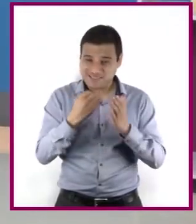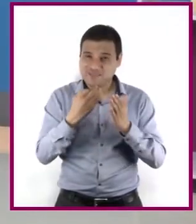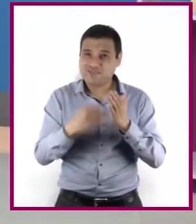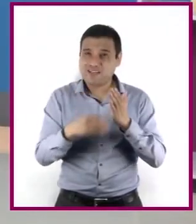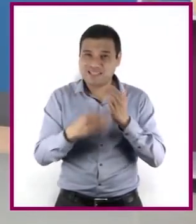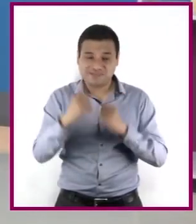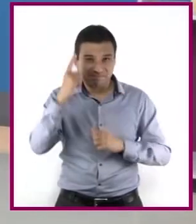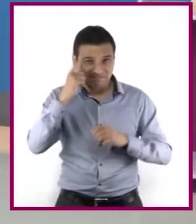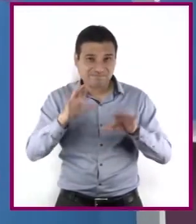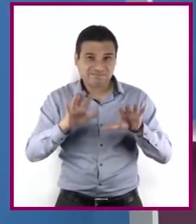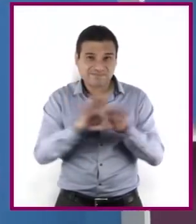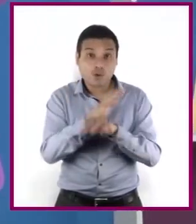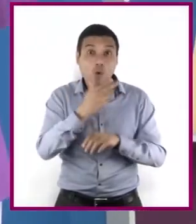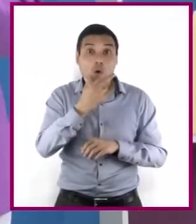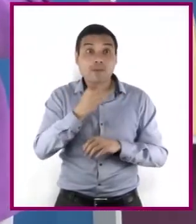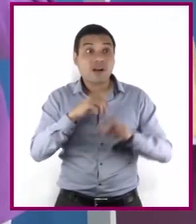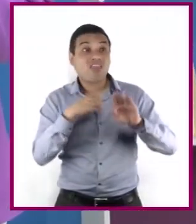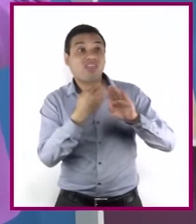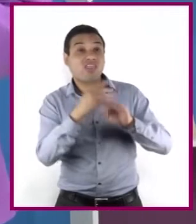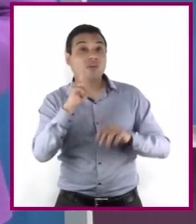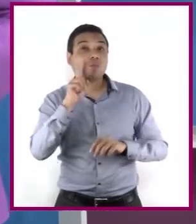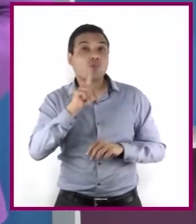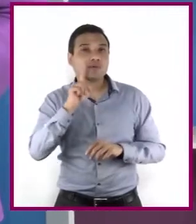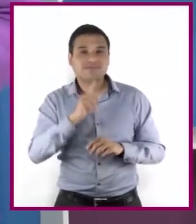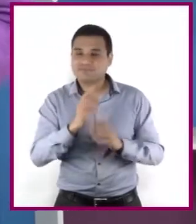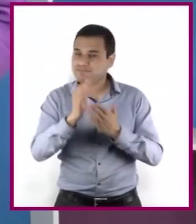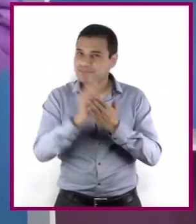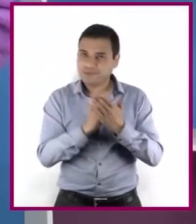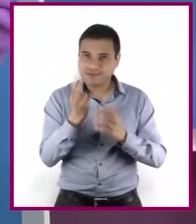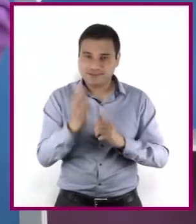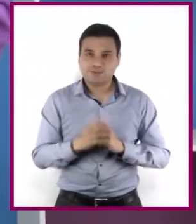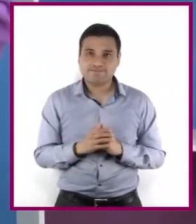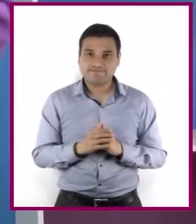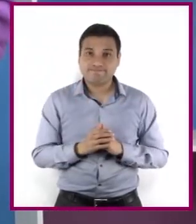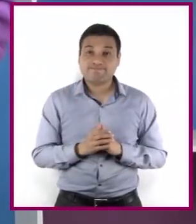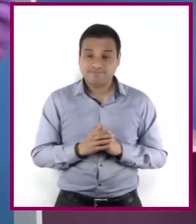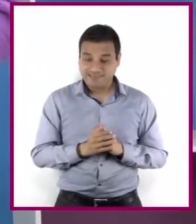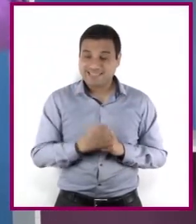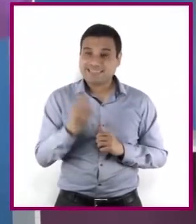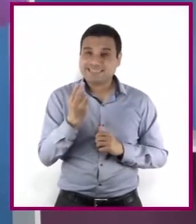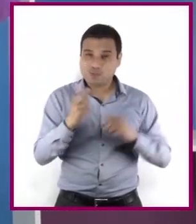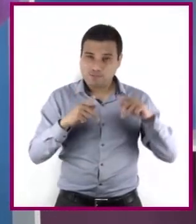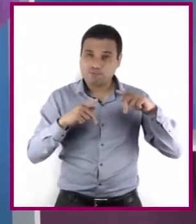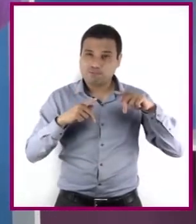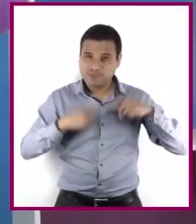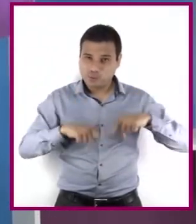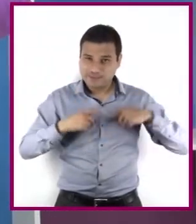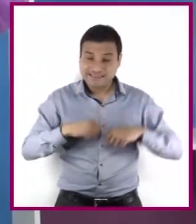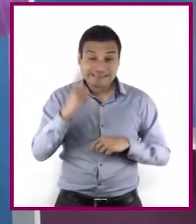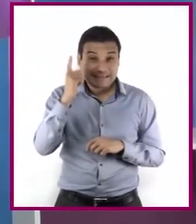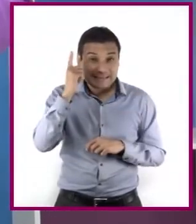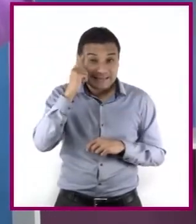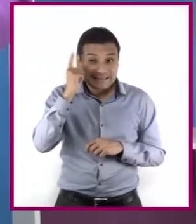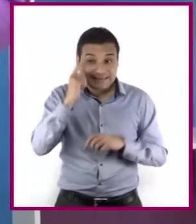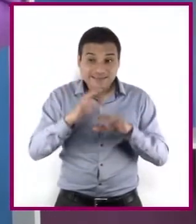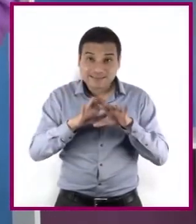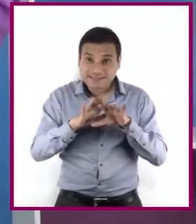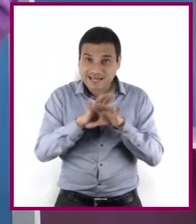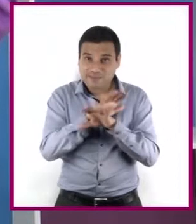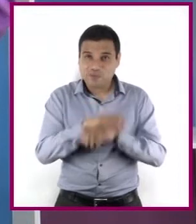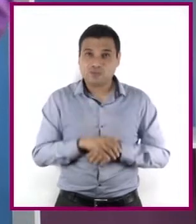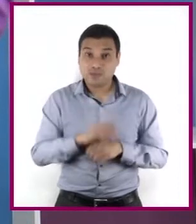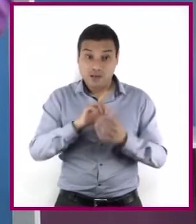ejercer violencia. Es decir, necesitamos un cambio de mentalidad y de práctica, no solo